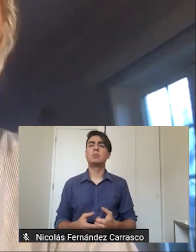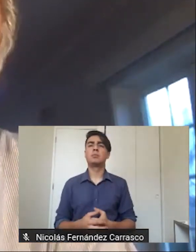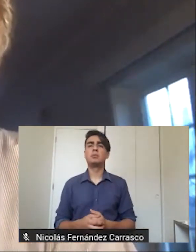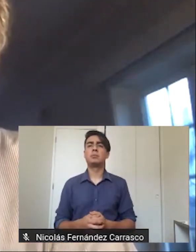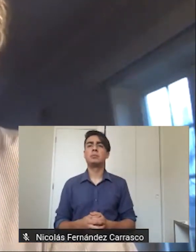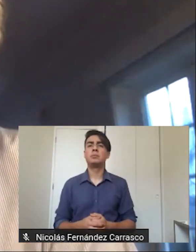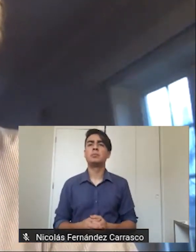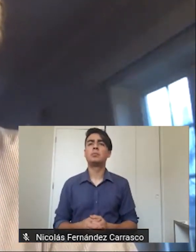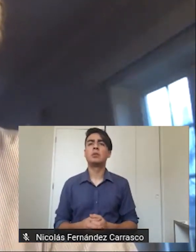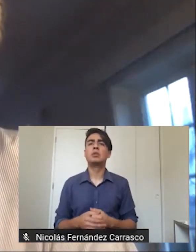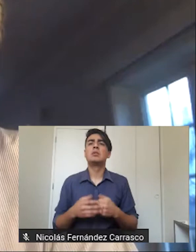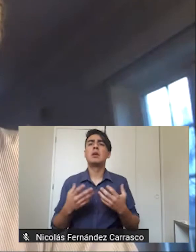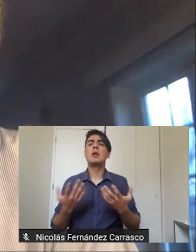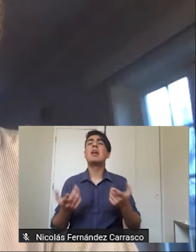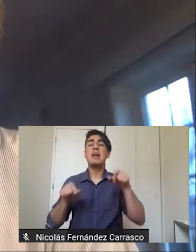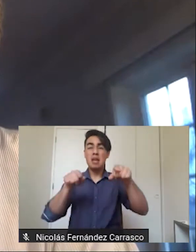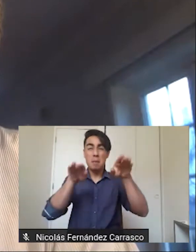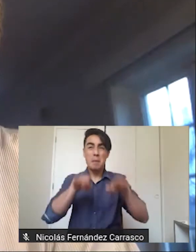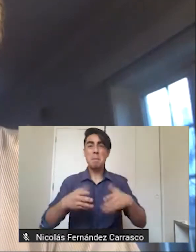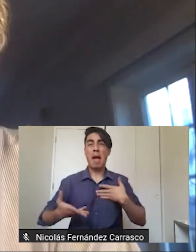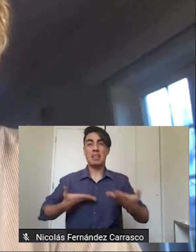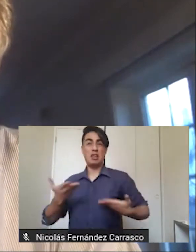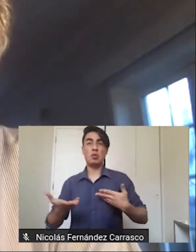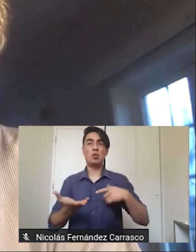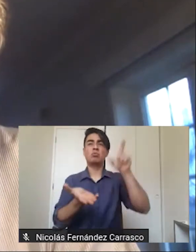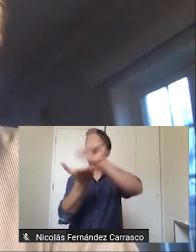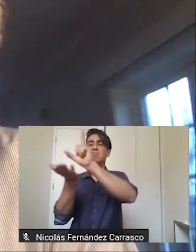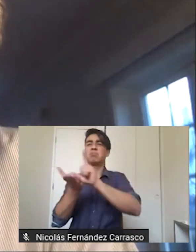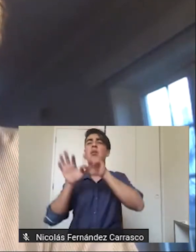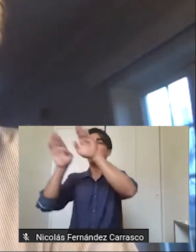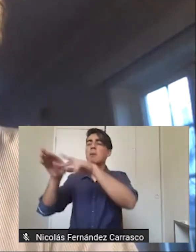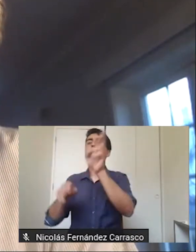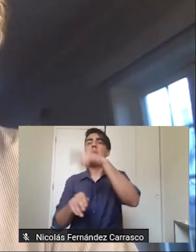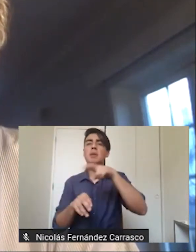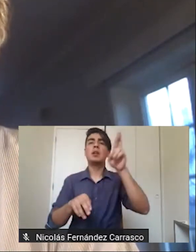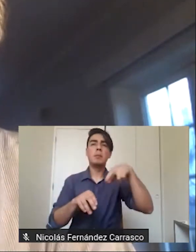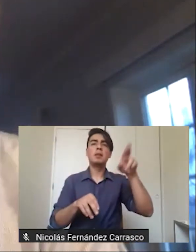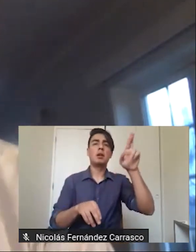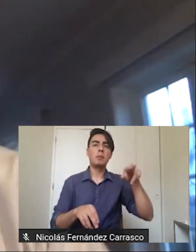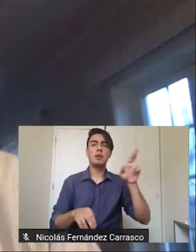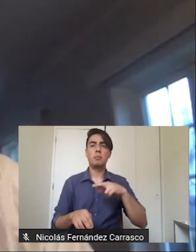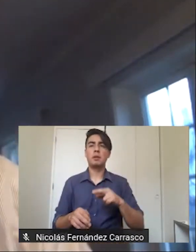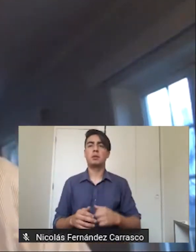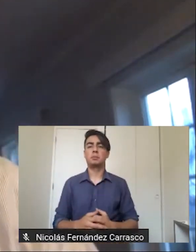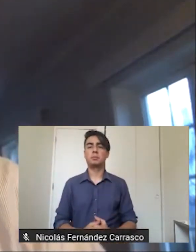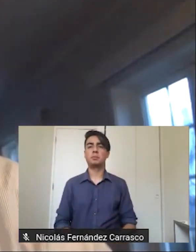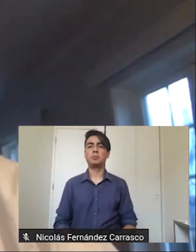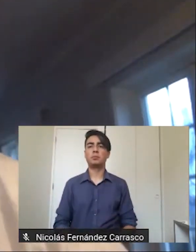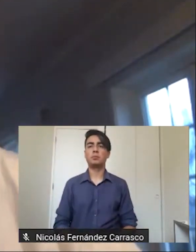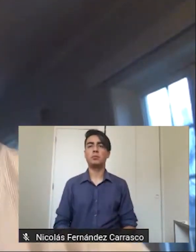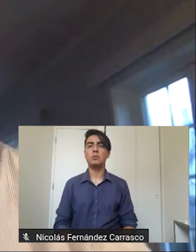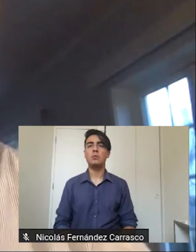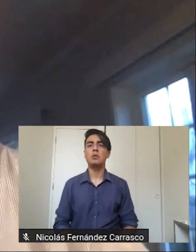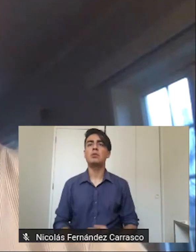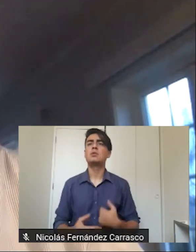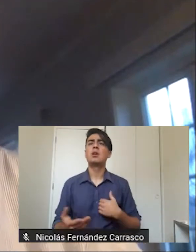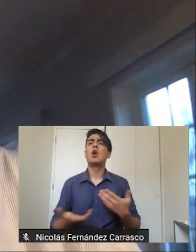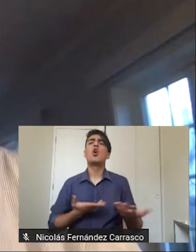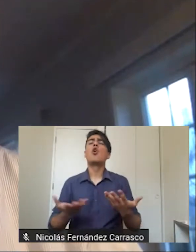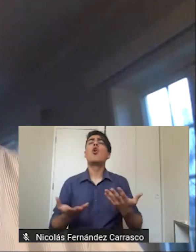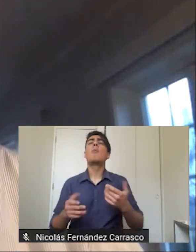existe en muchos lados. Y permítanme unos minutos para contar un poquito de cómo nosotros vemos el diálogo.